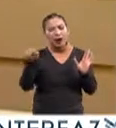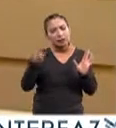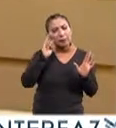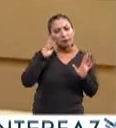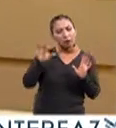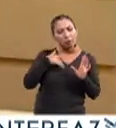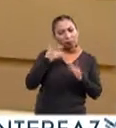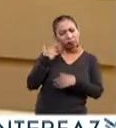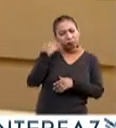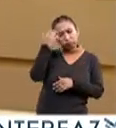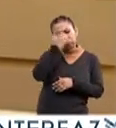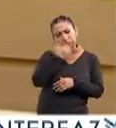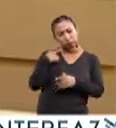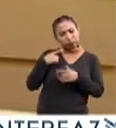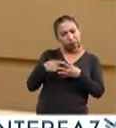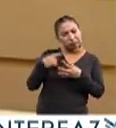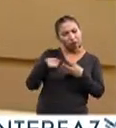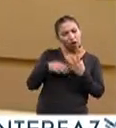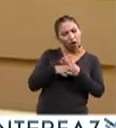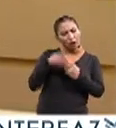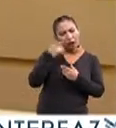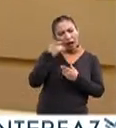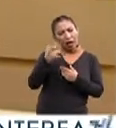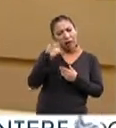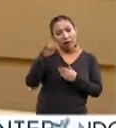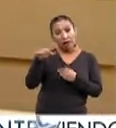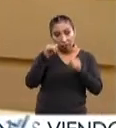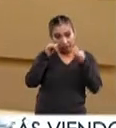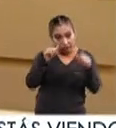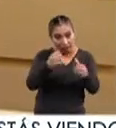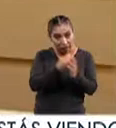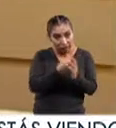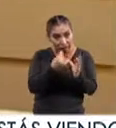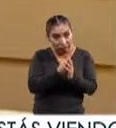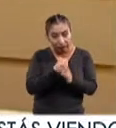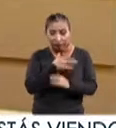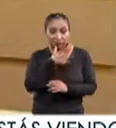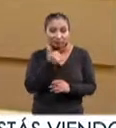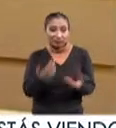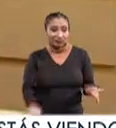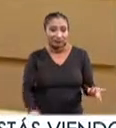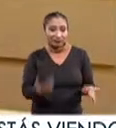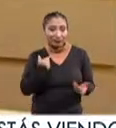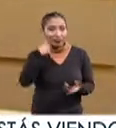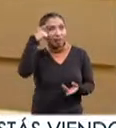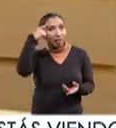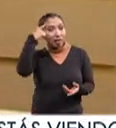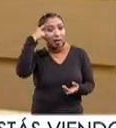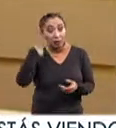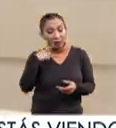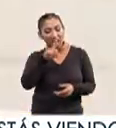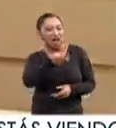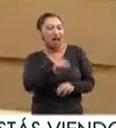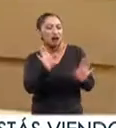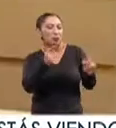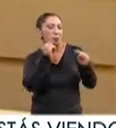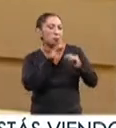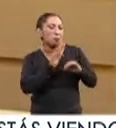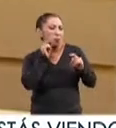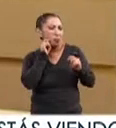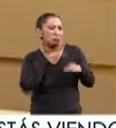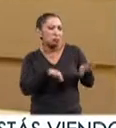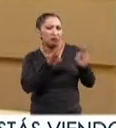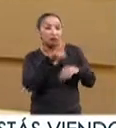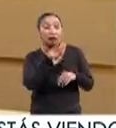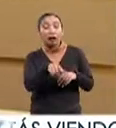todos esos síntomas que de alguna manera hacen que no se puedan concentrar en el salón de clases, porque no podemos minimizar esto. Entonces el niño, en